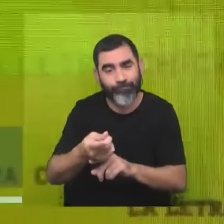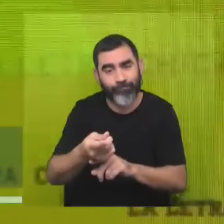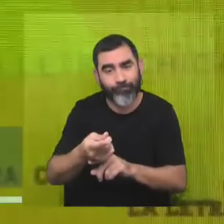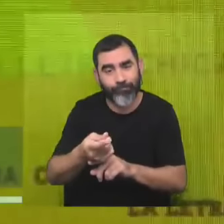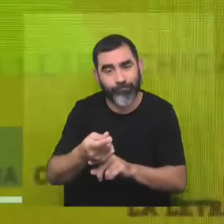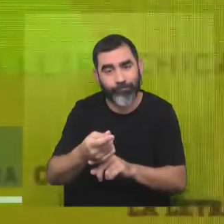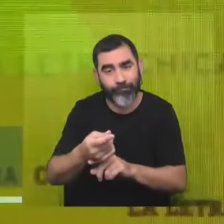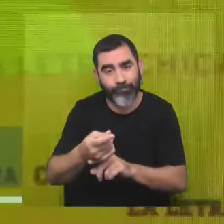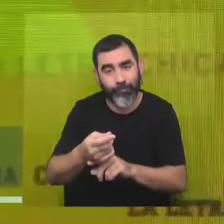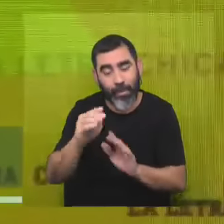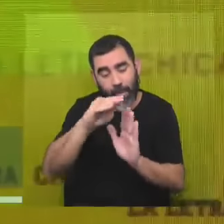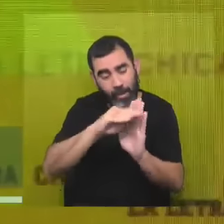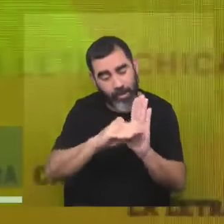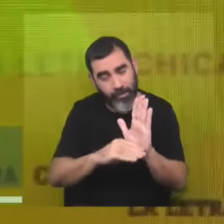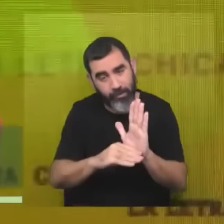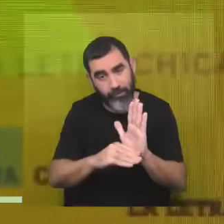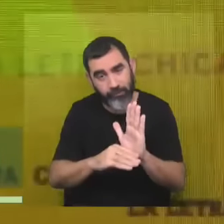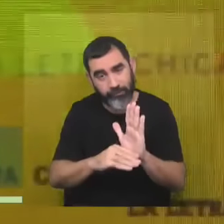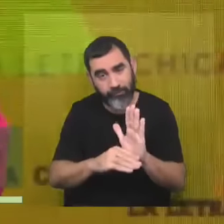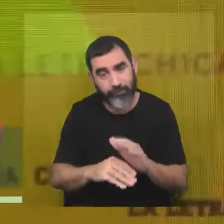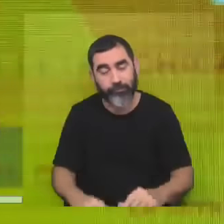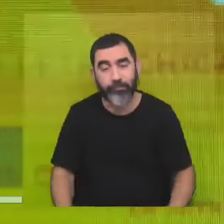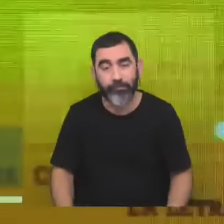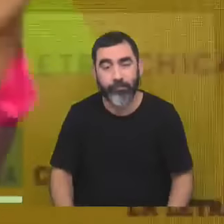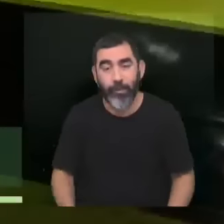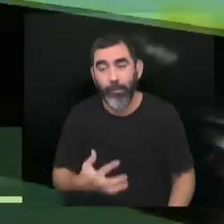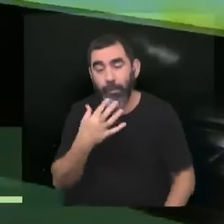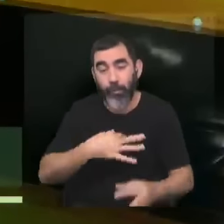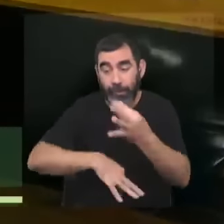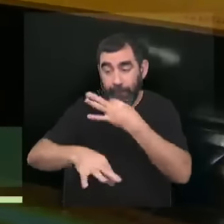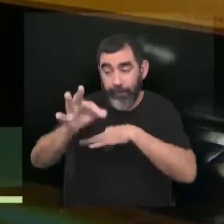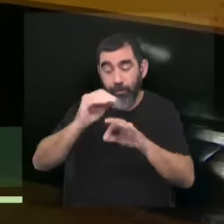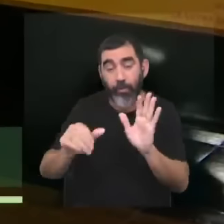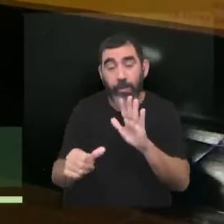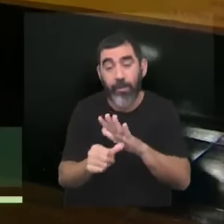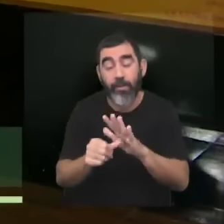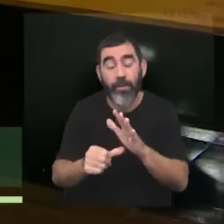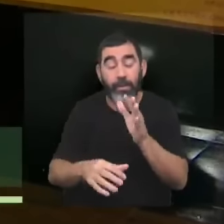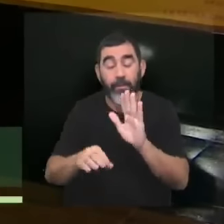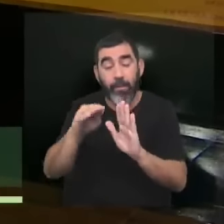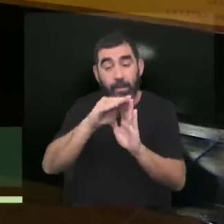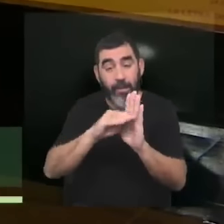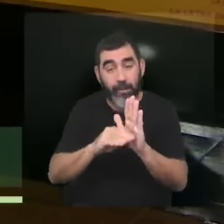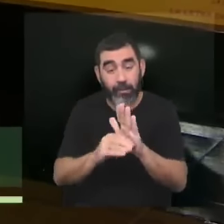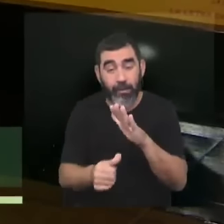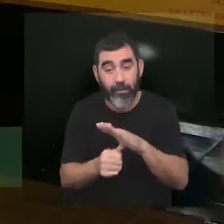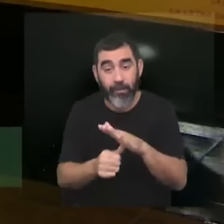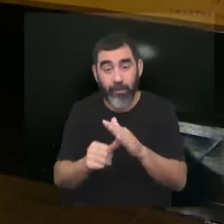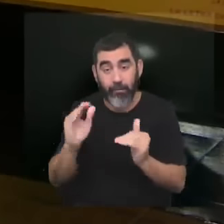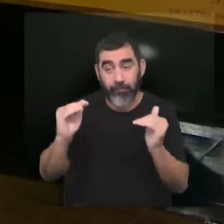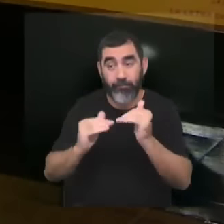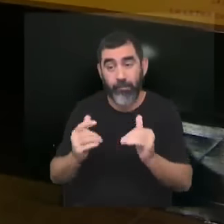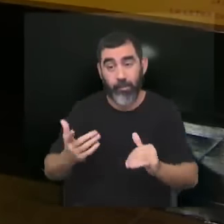miras las listas si vos hicieras un teatro con todas las personas que encabezan la lista no sería